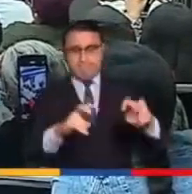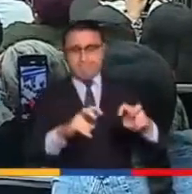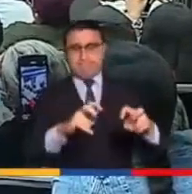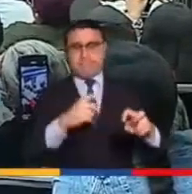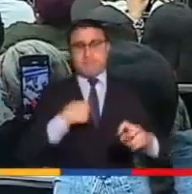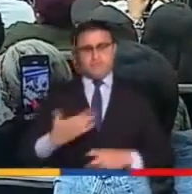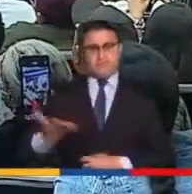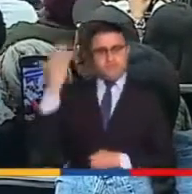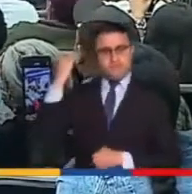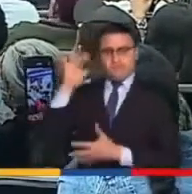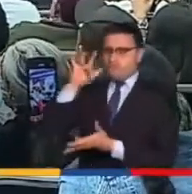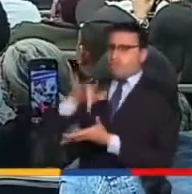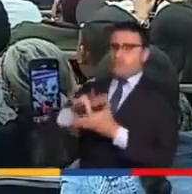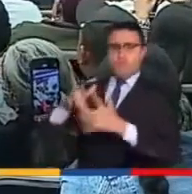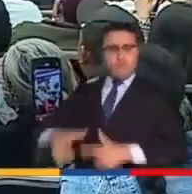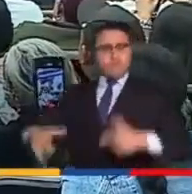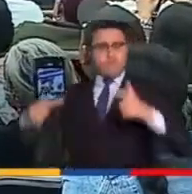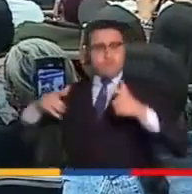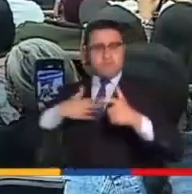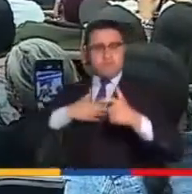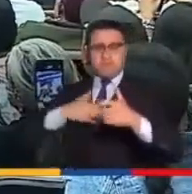vida parlamentaria.